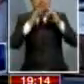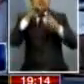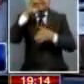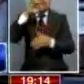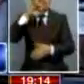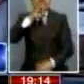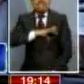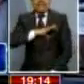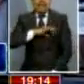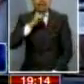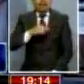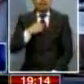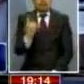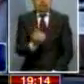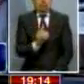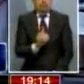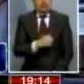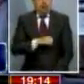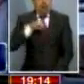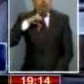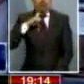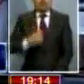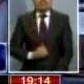cual nos podemos sentir orgullosos.